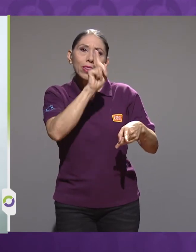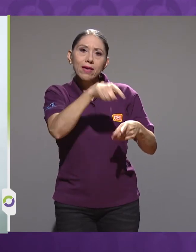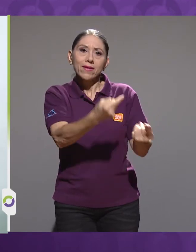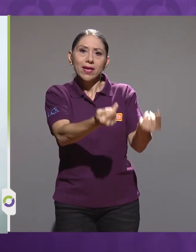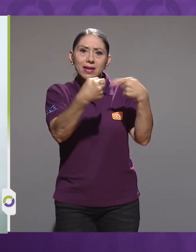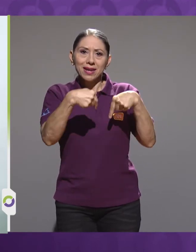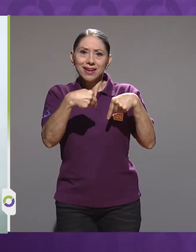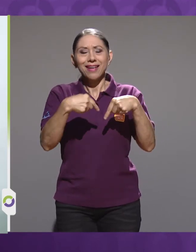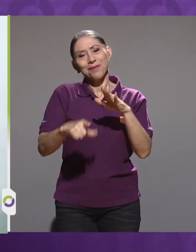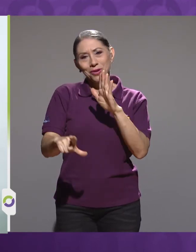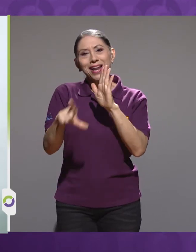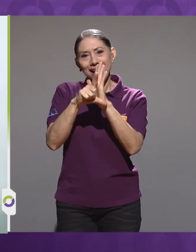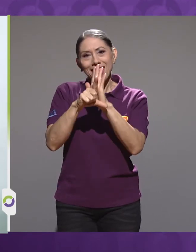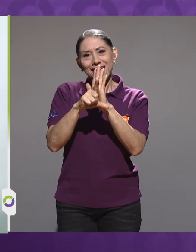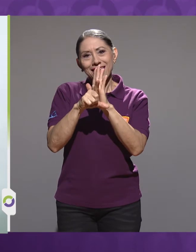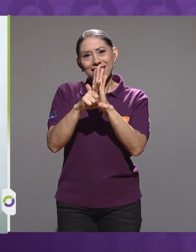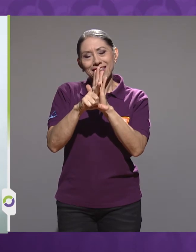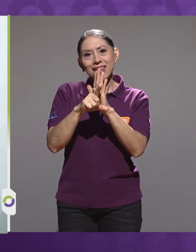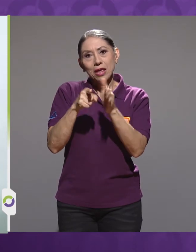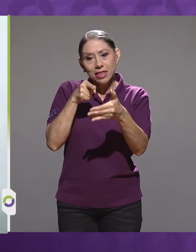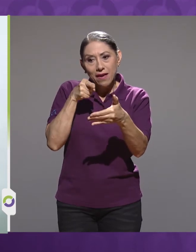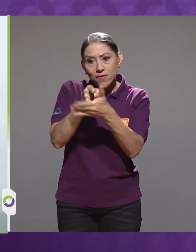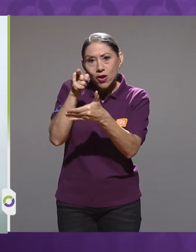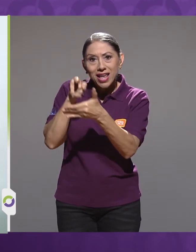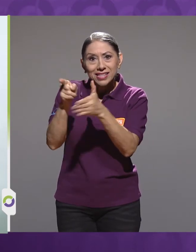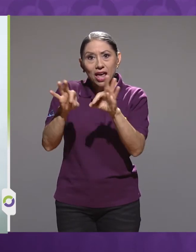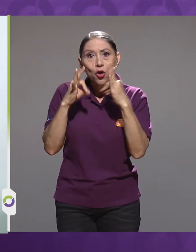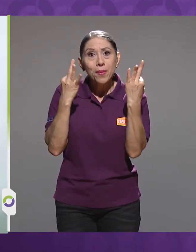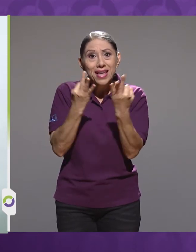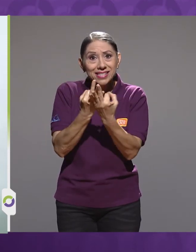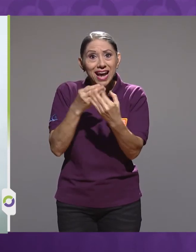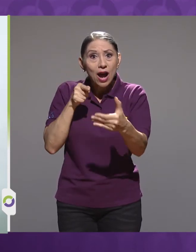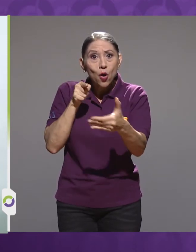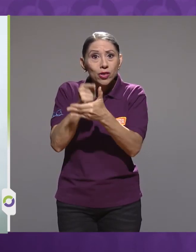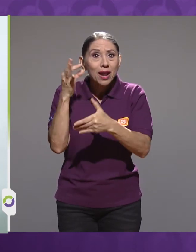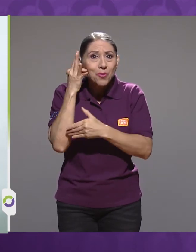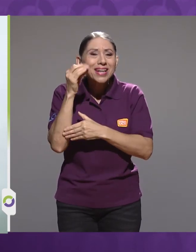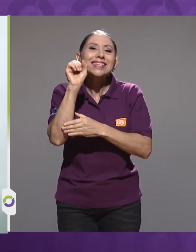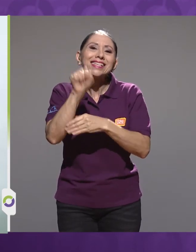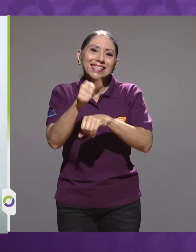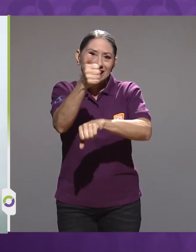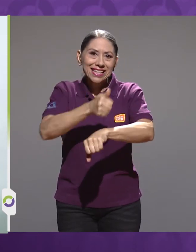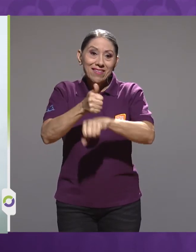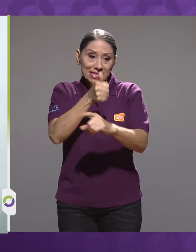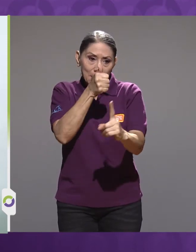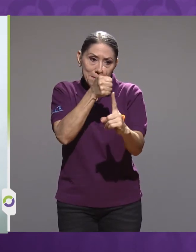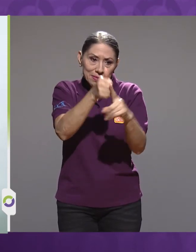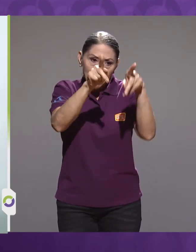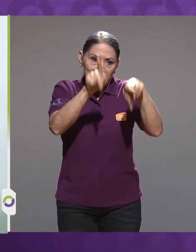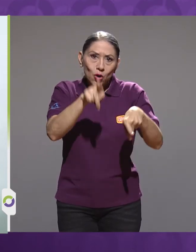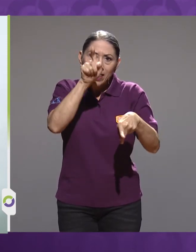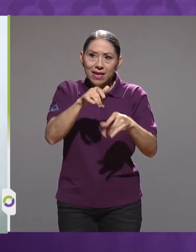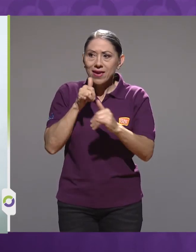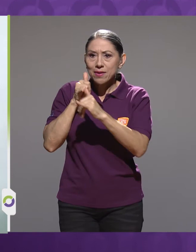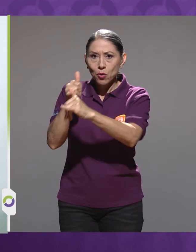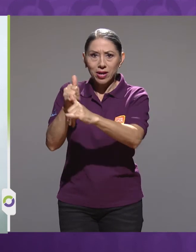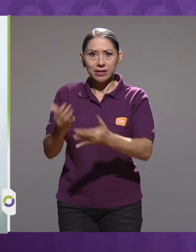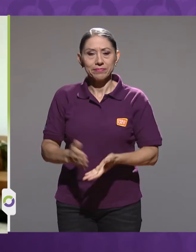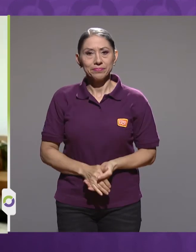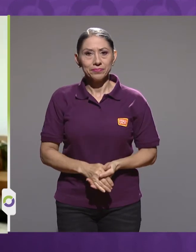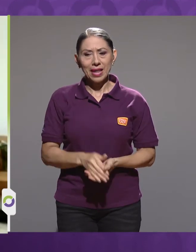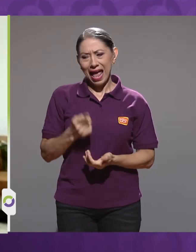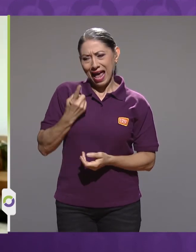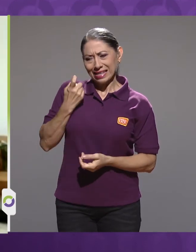la ley contra la violencia doméstica contra las mujeres, pues sí lo establece. Es la persona que está sufriendo la agresión la que tiene que ir a poner la